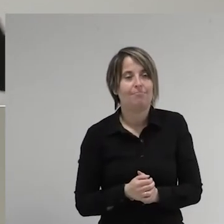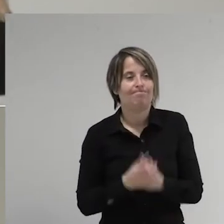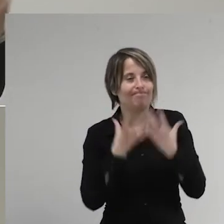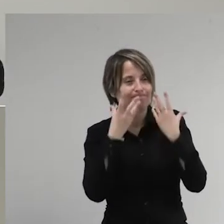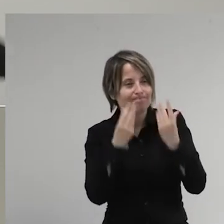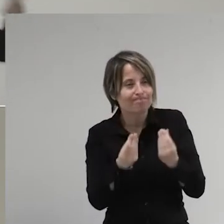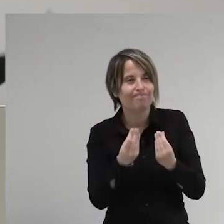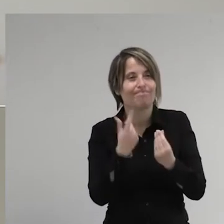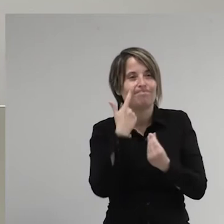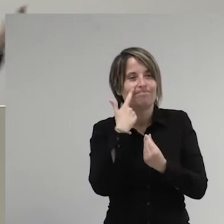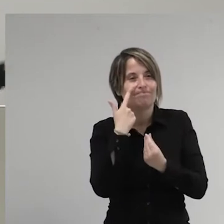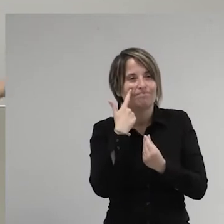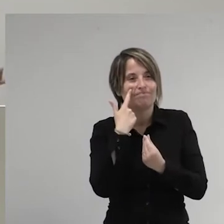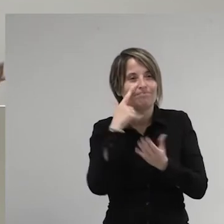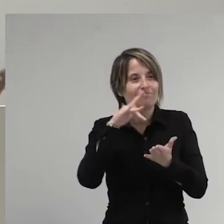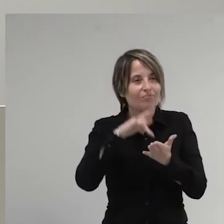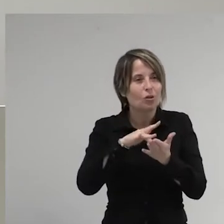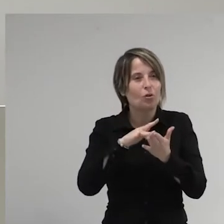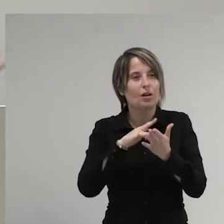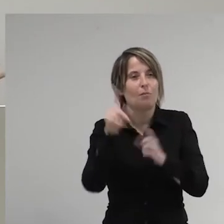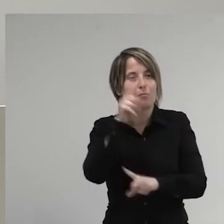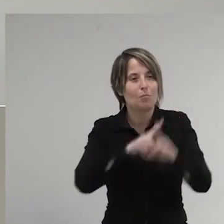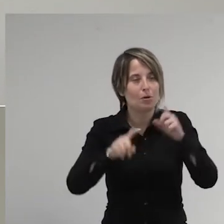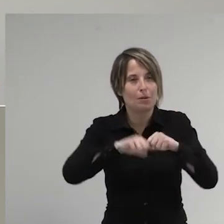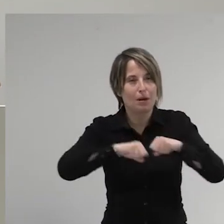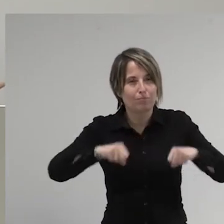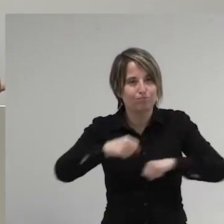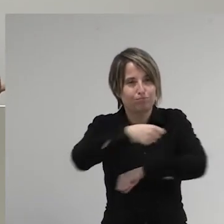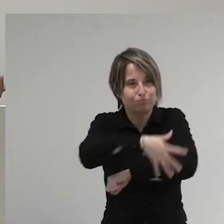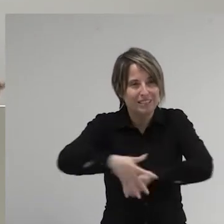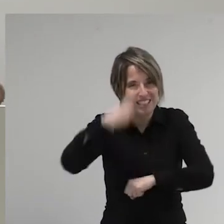O sea, hay una cosa que está pasando a nivel estructural que también tenemos que saber. Y